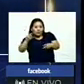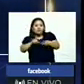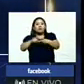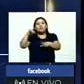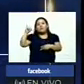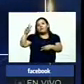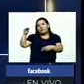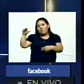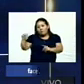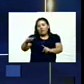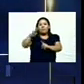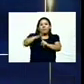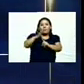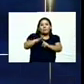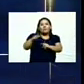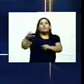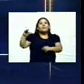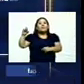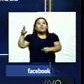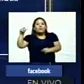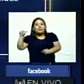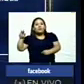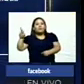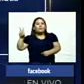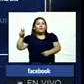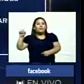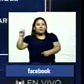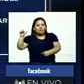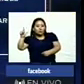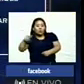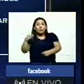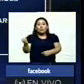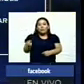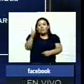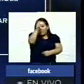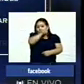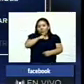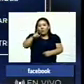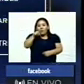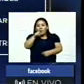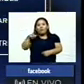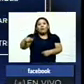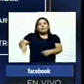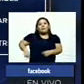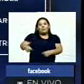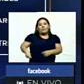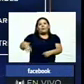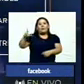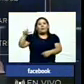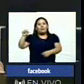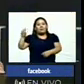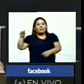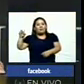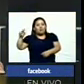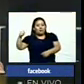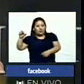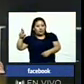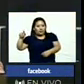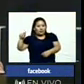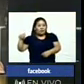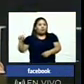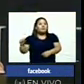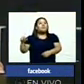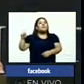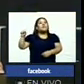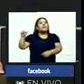Bartolo, Ciudad Versalles, Nuevo Lourdes, Urbanización Las Margaritas y Santísima Trinidad. Muchos me pedían